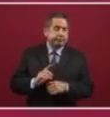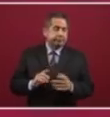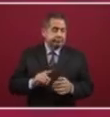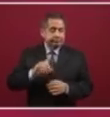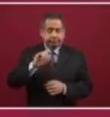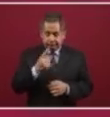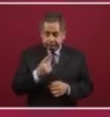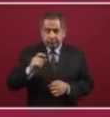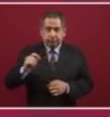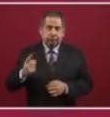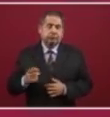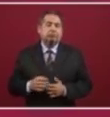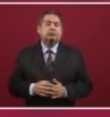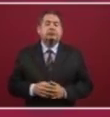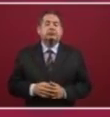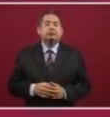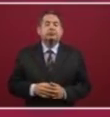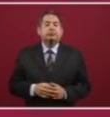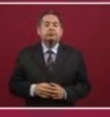Ya está,